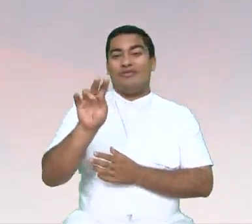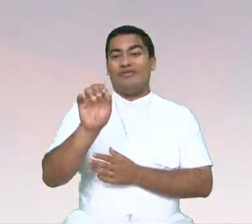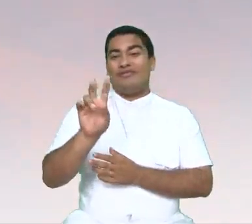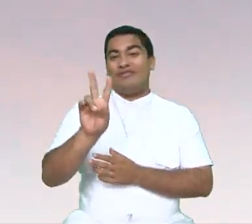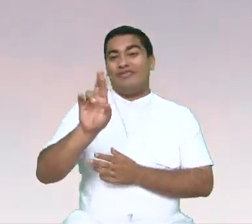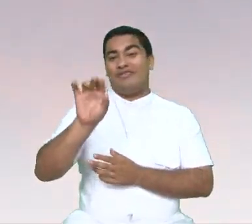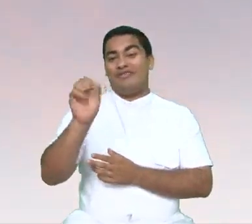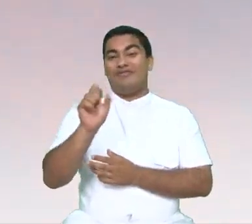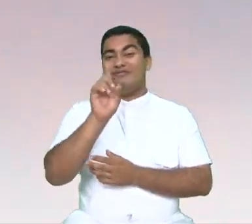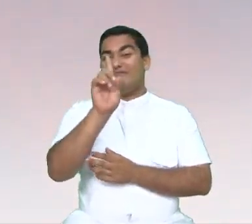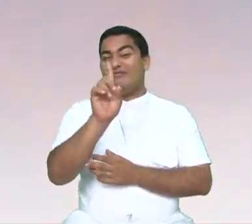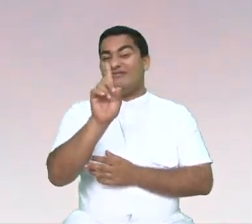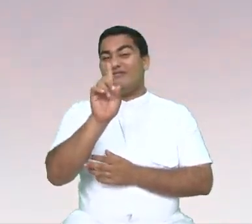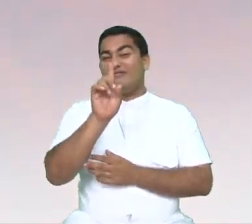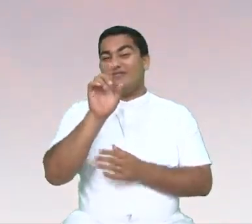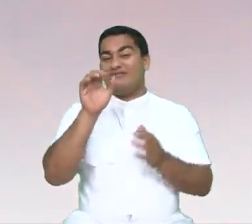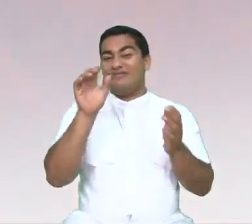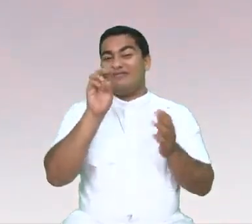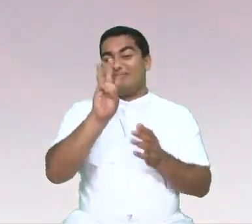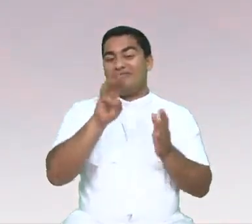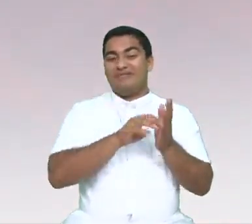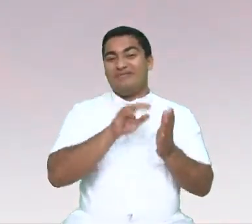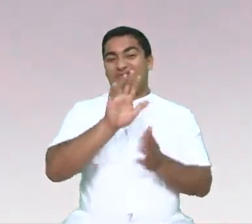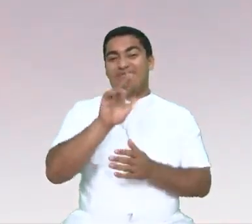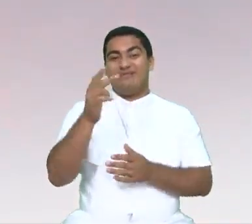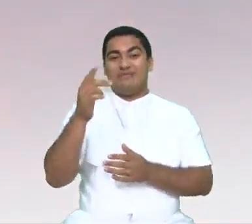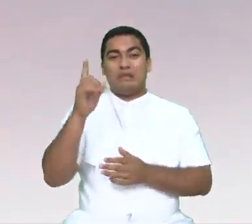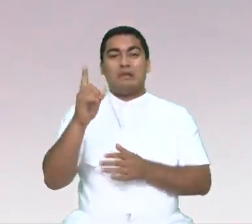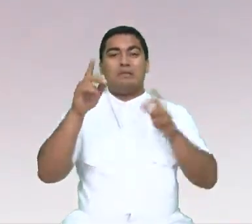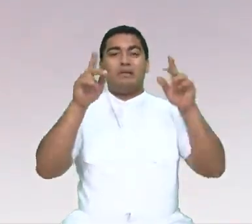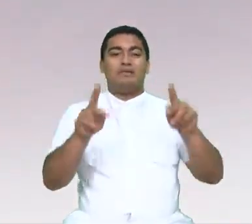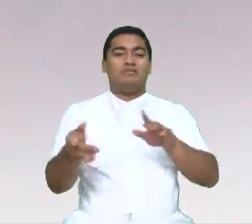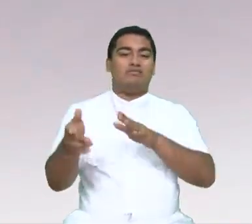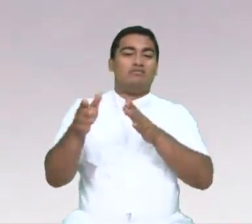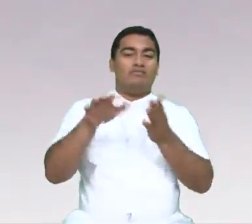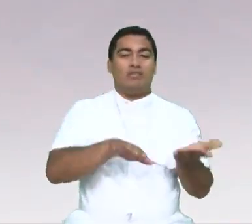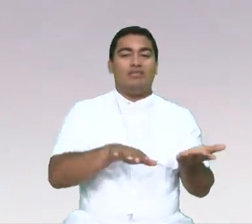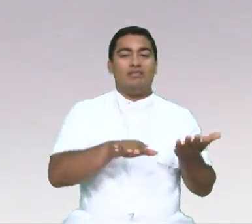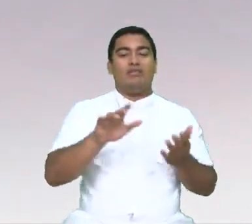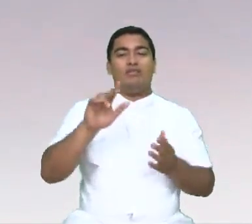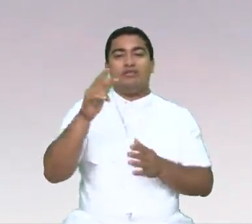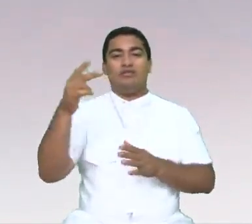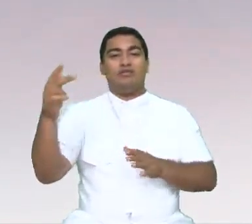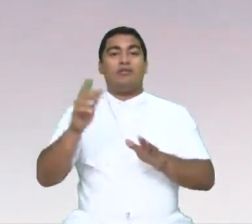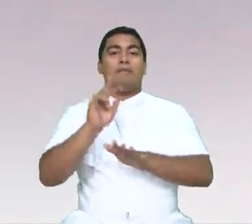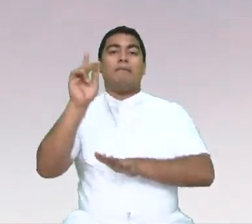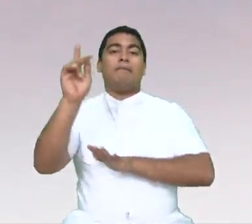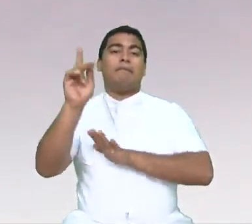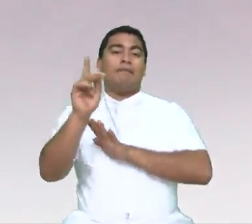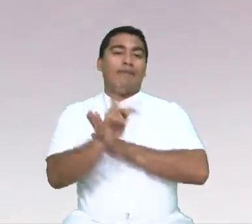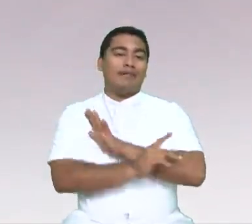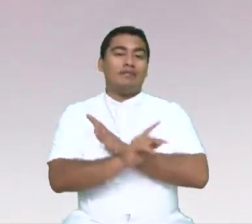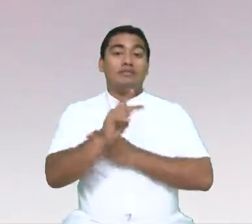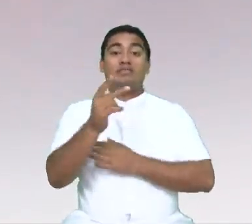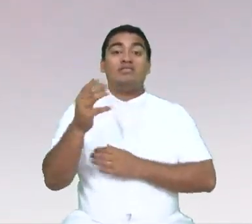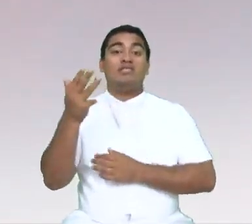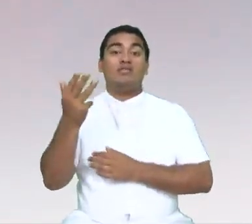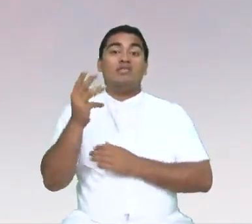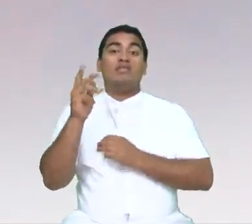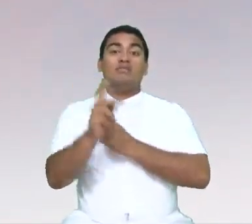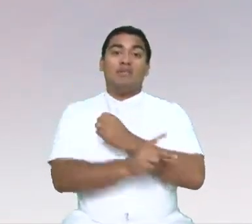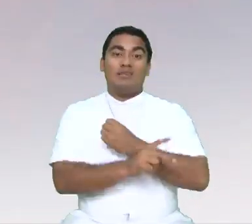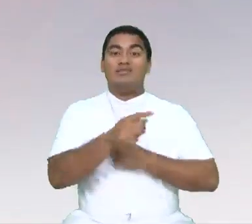3.381 y 88 países afectados, más China 89, pidiéndole a